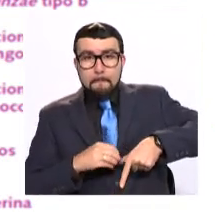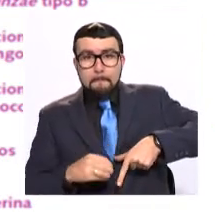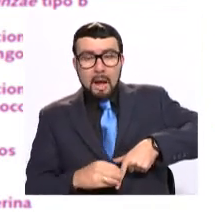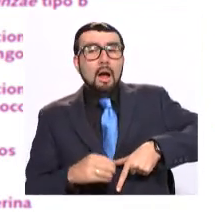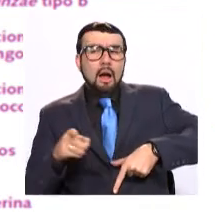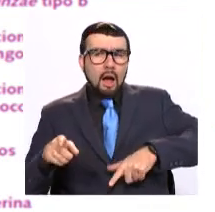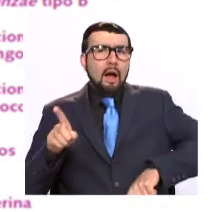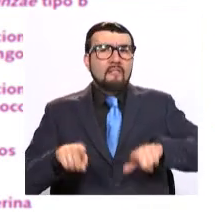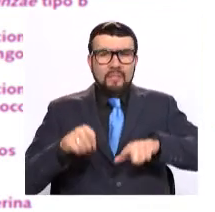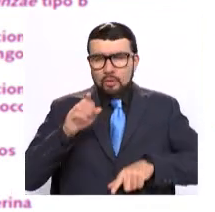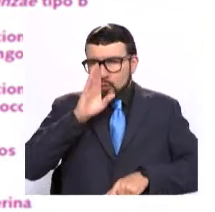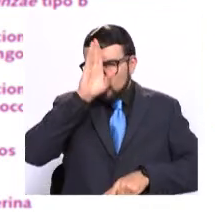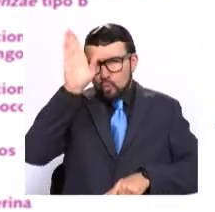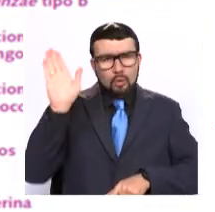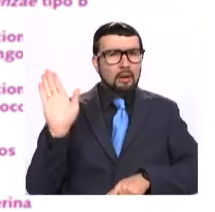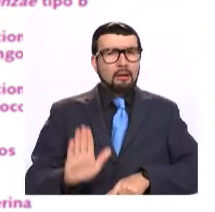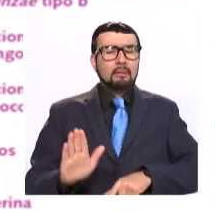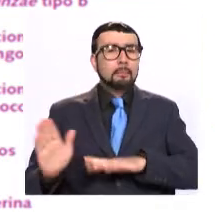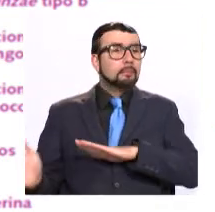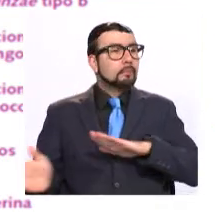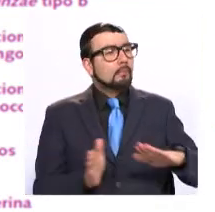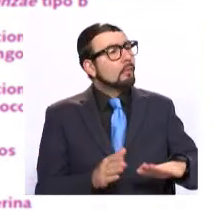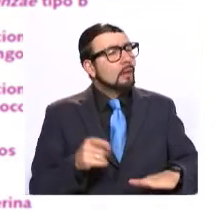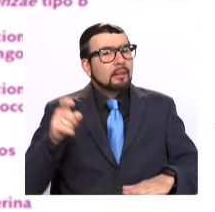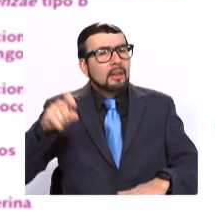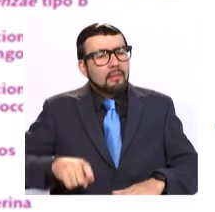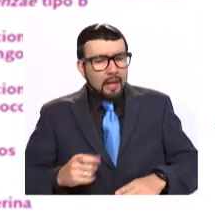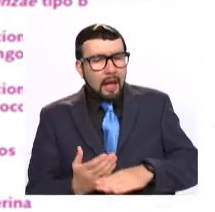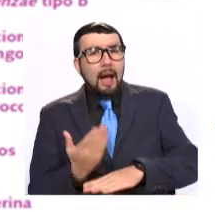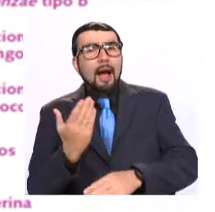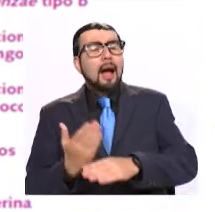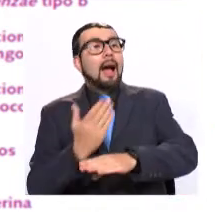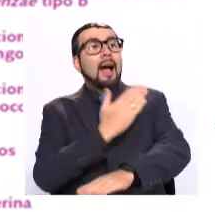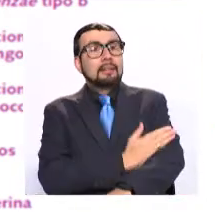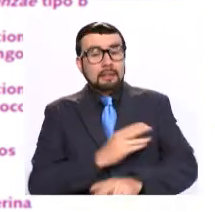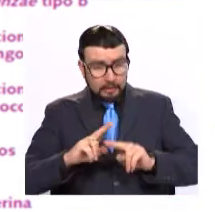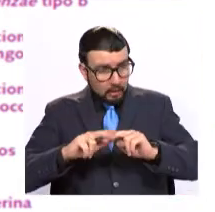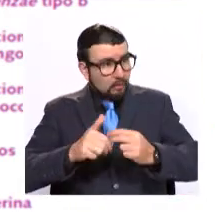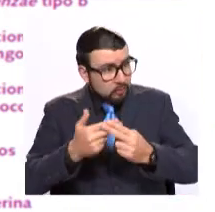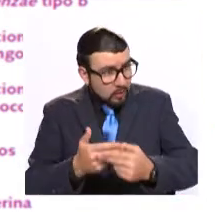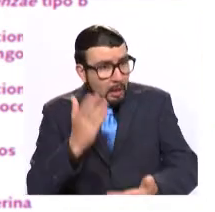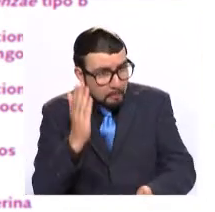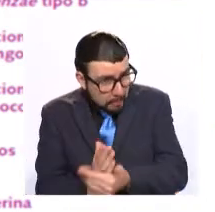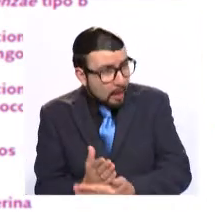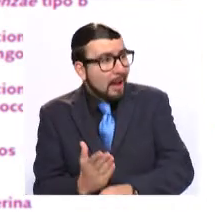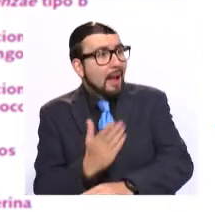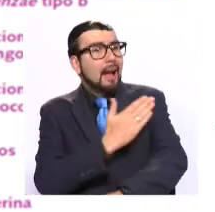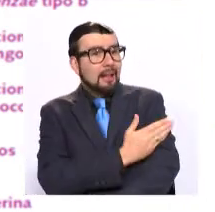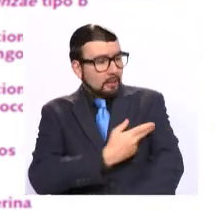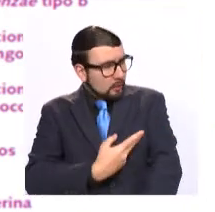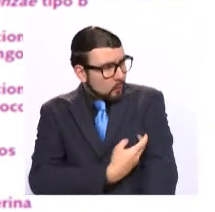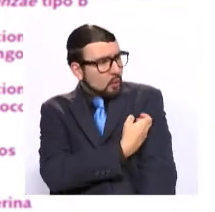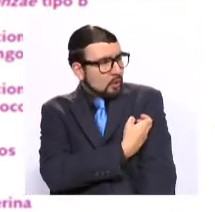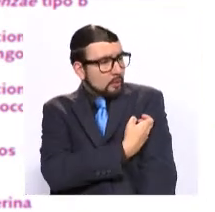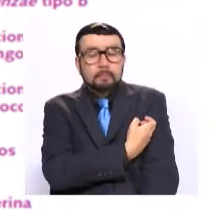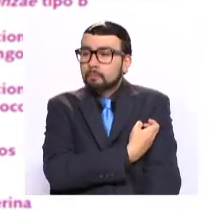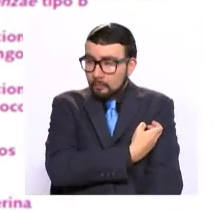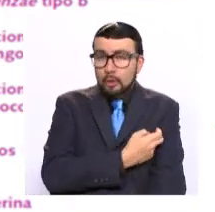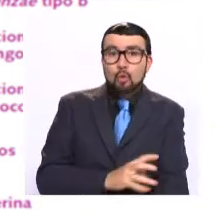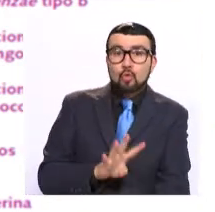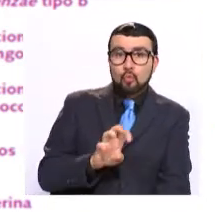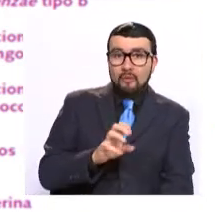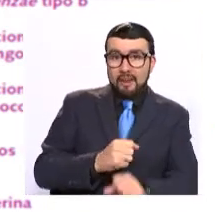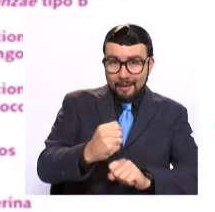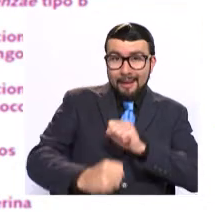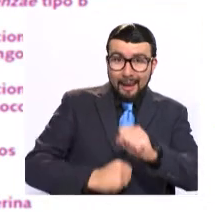presentarse. ¿Esta se debe aplicar antes de que tenga la actividad sexual? ¿Es lo recomendado? A partir de los 9 años. El